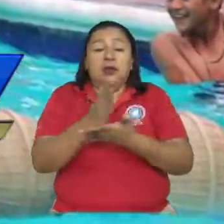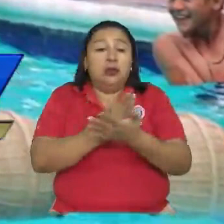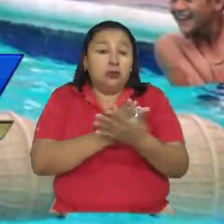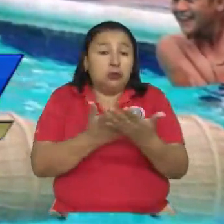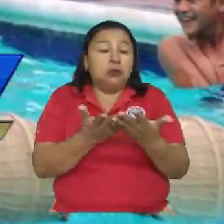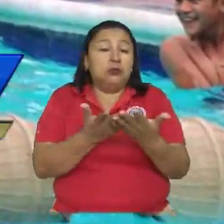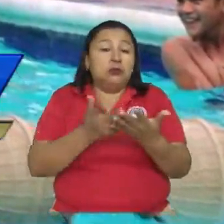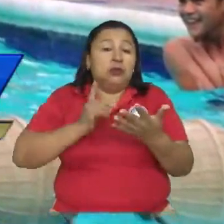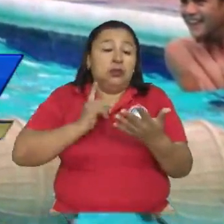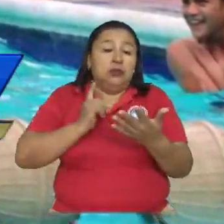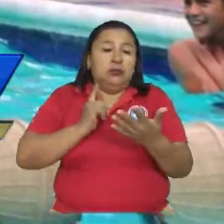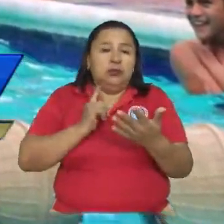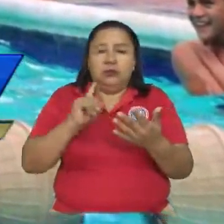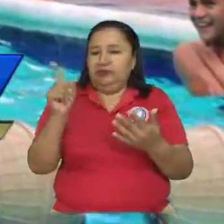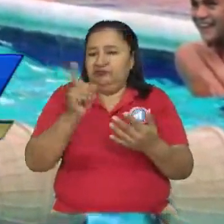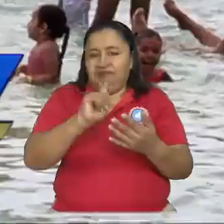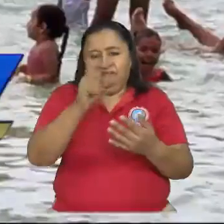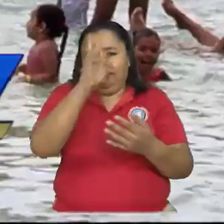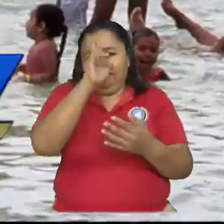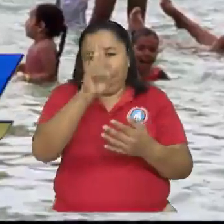casos no acatan